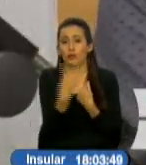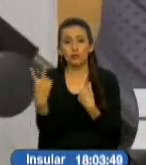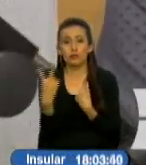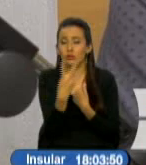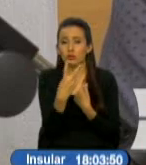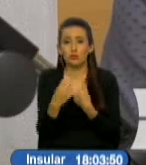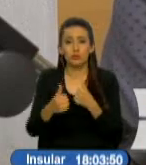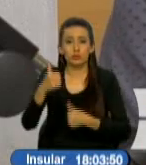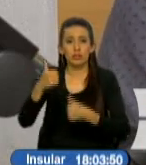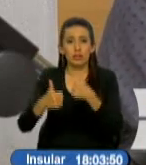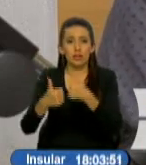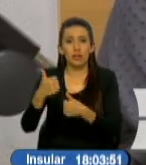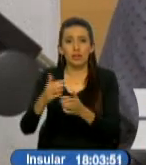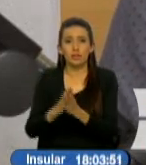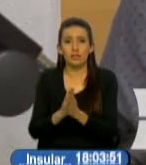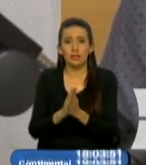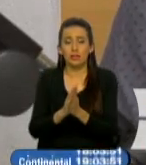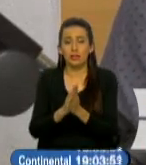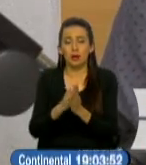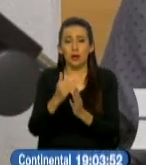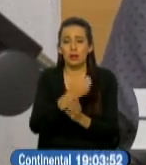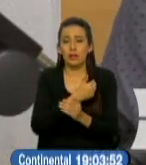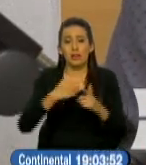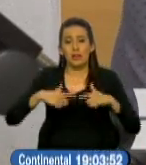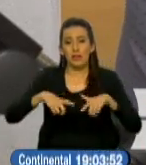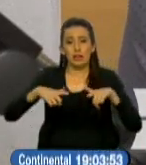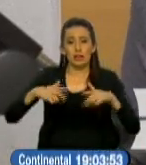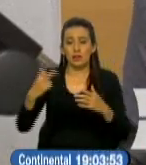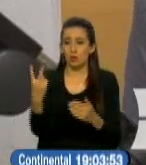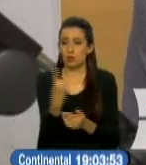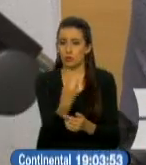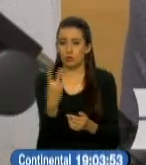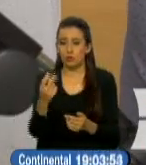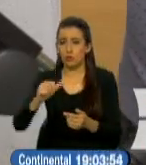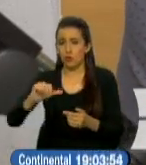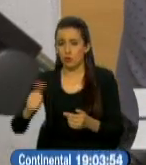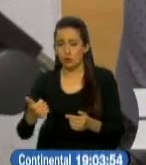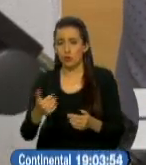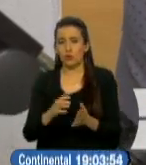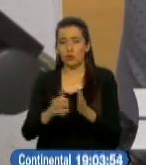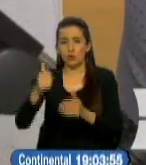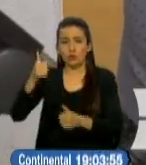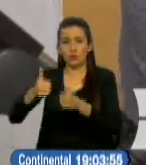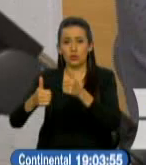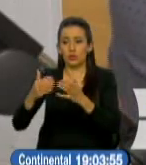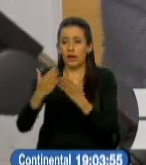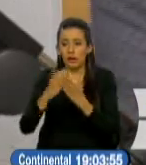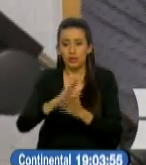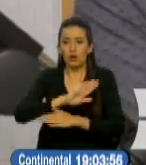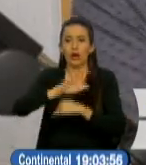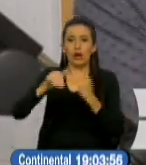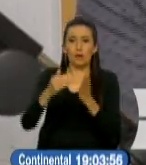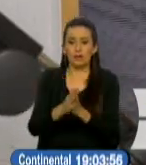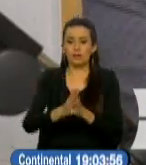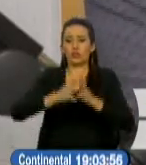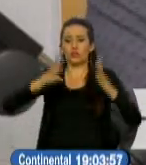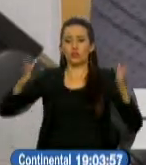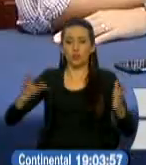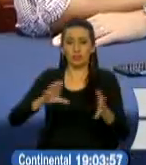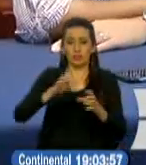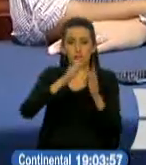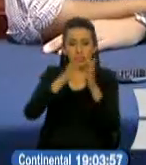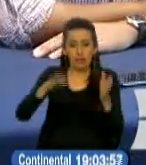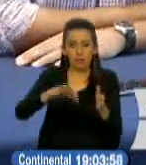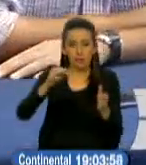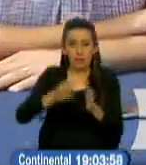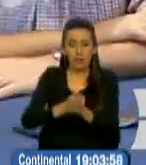candidatos, ni siquiera por el presidente electo solamente, también por el otro señor candidato que pide que abran todas las urnas, todas.